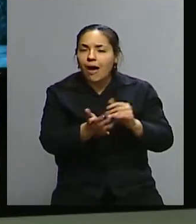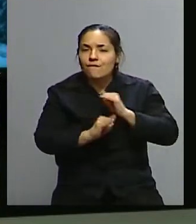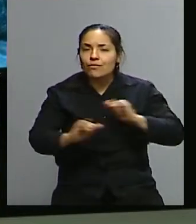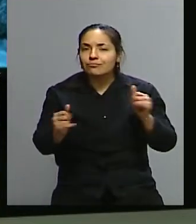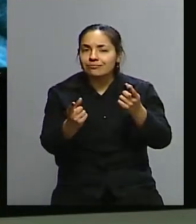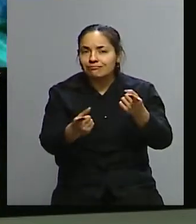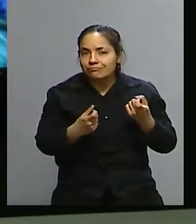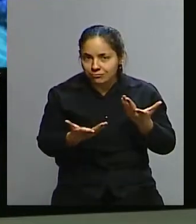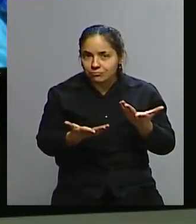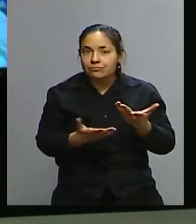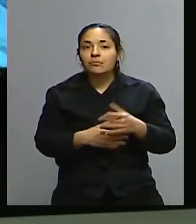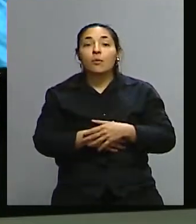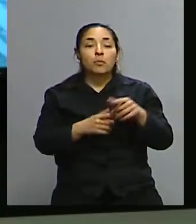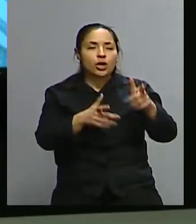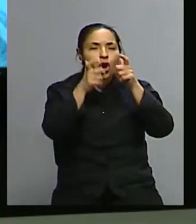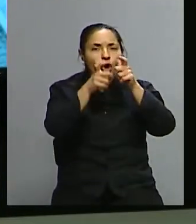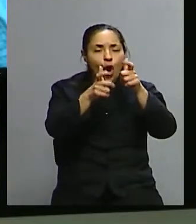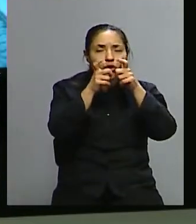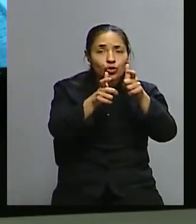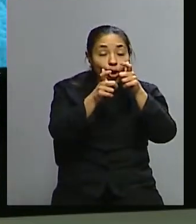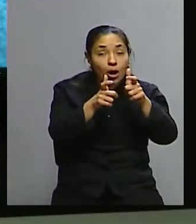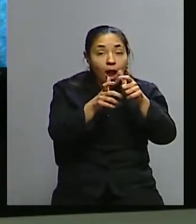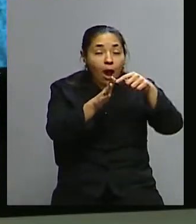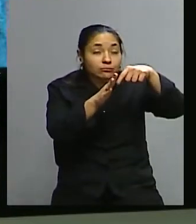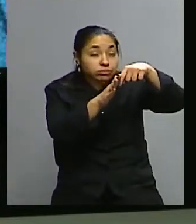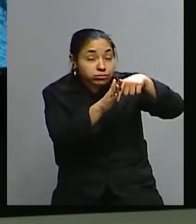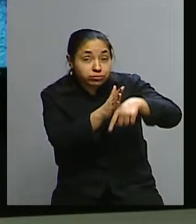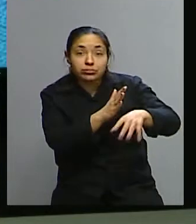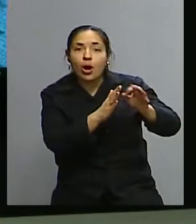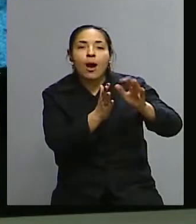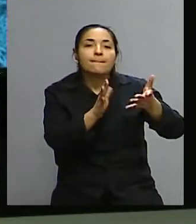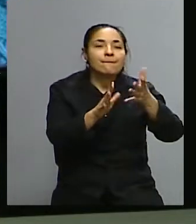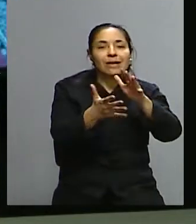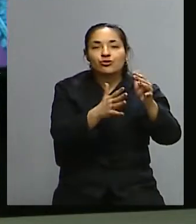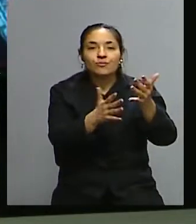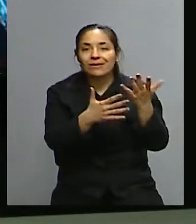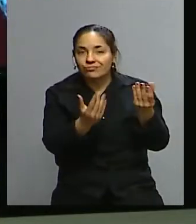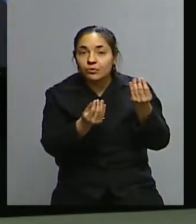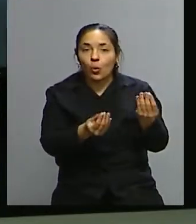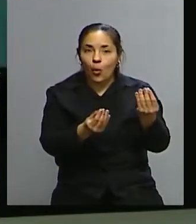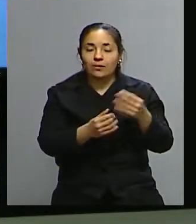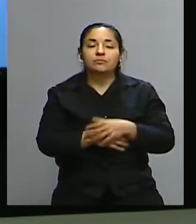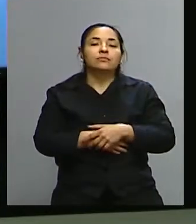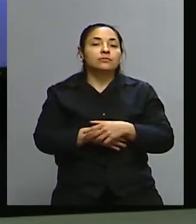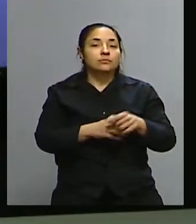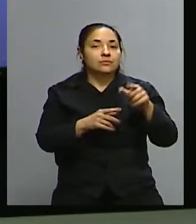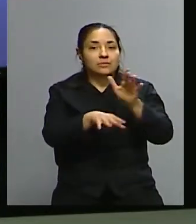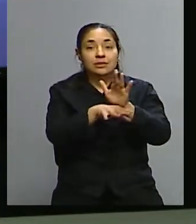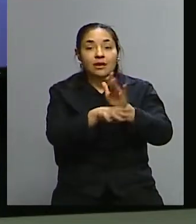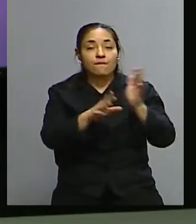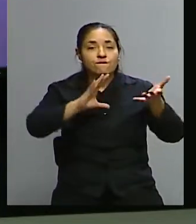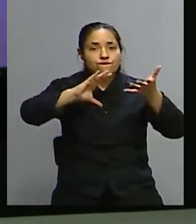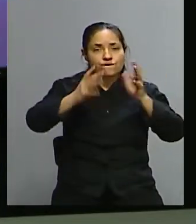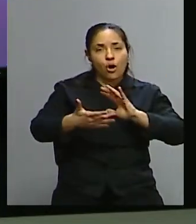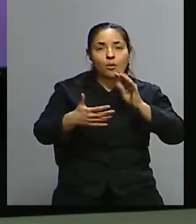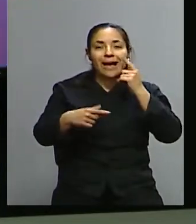el alcance del control es lo que hace a veces que uno vea hasta determinado punto o no. Y eso viene en el diseño